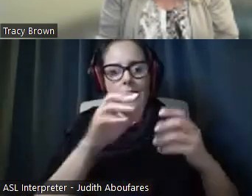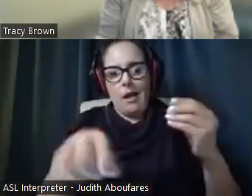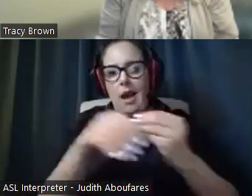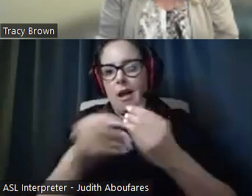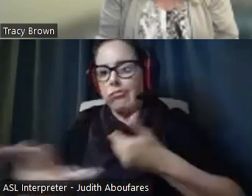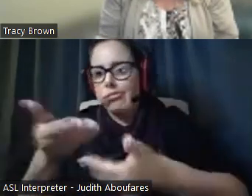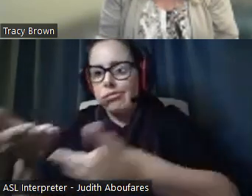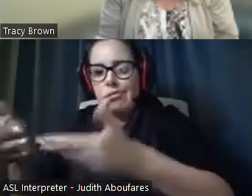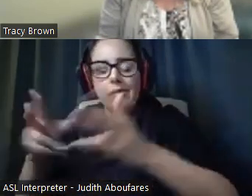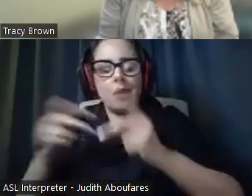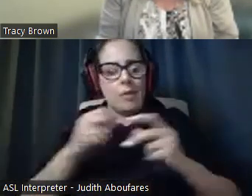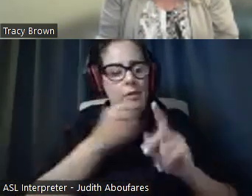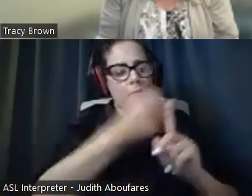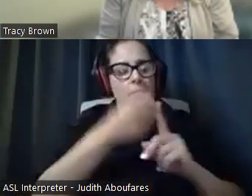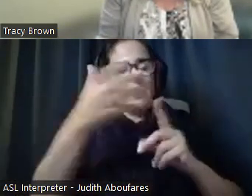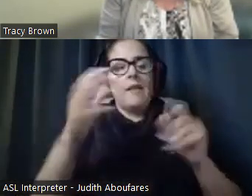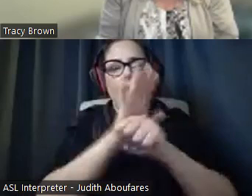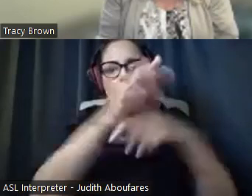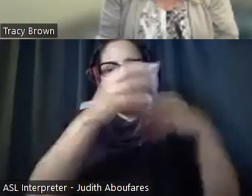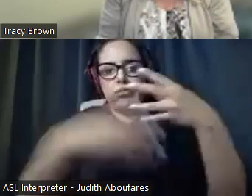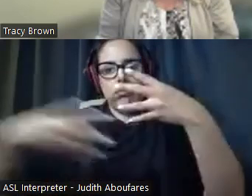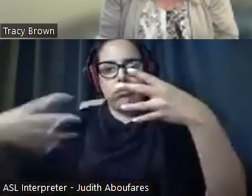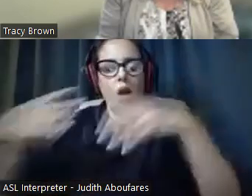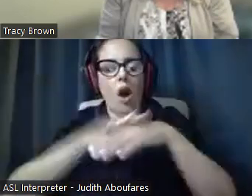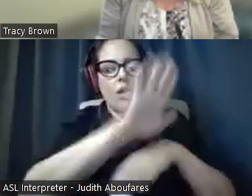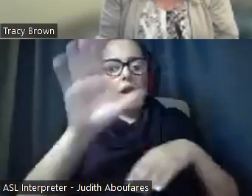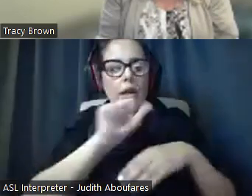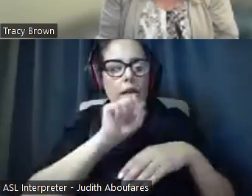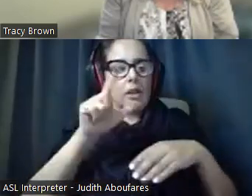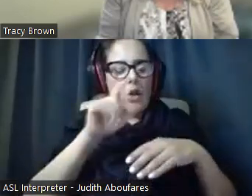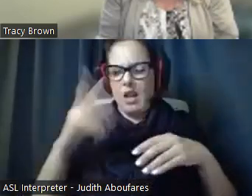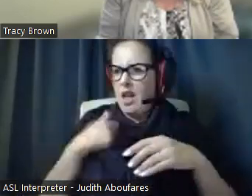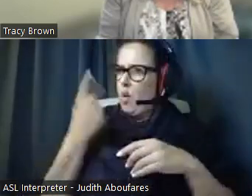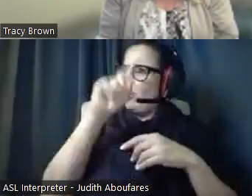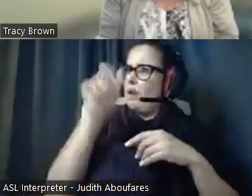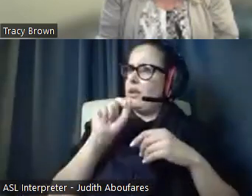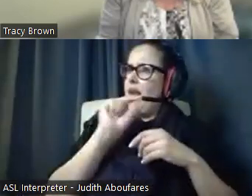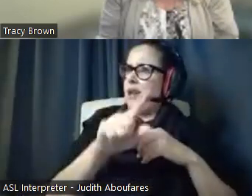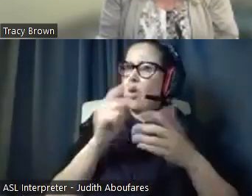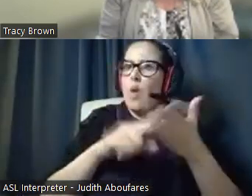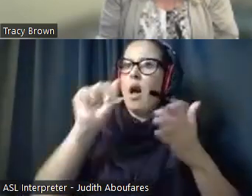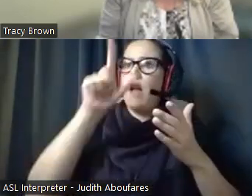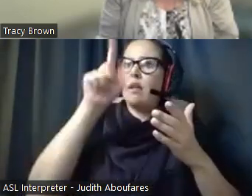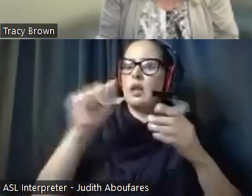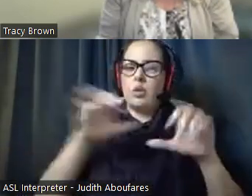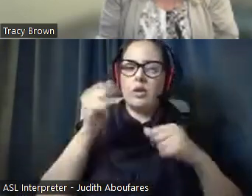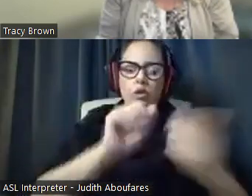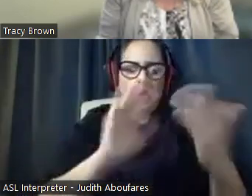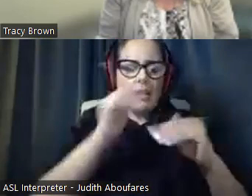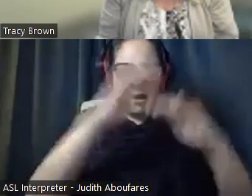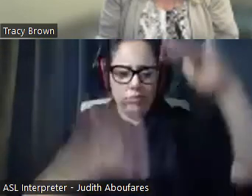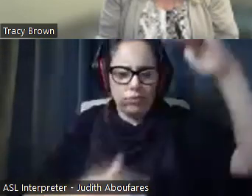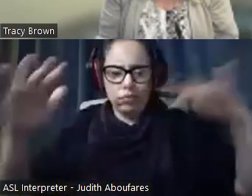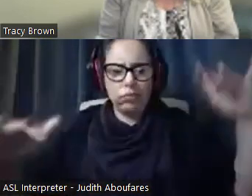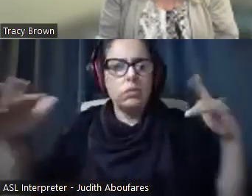que contratamos a los individuos. La pregunta que se pidió anteriormente es qué es lo que está haciendo ALTA para encargarse